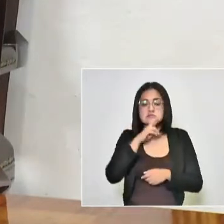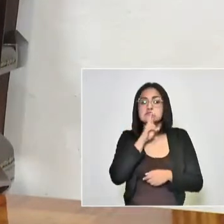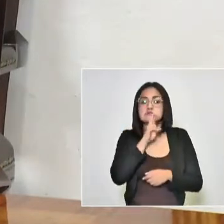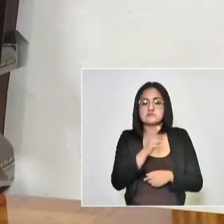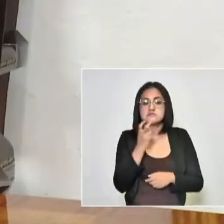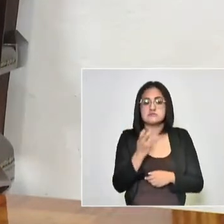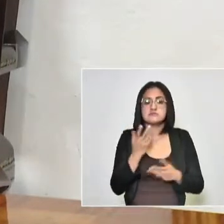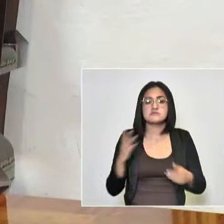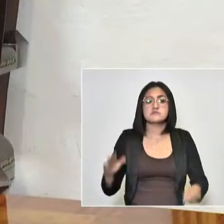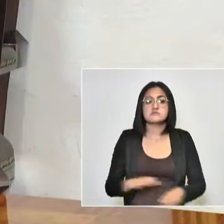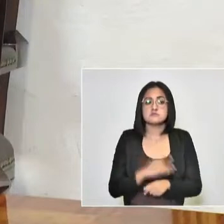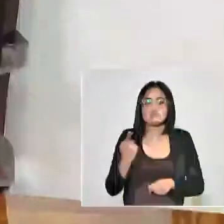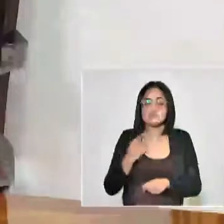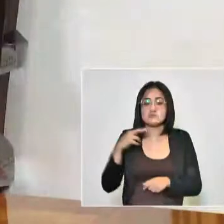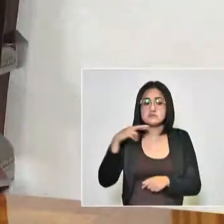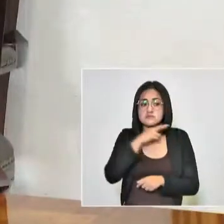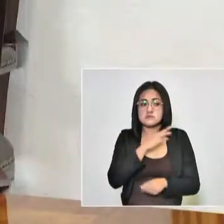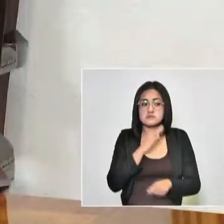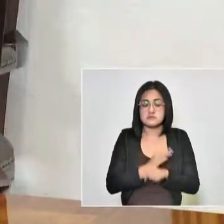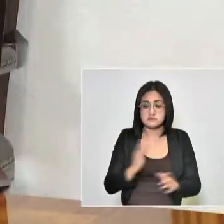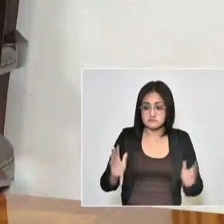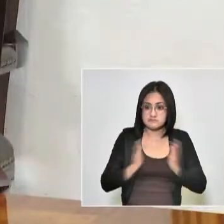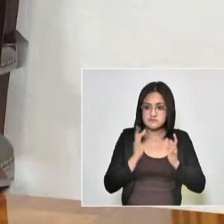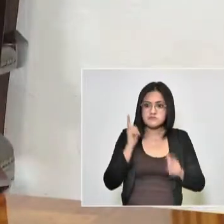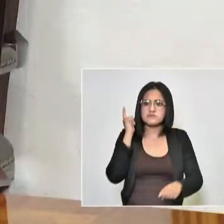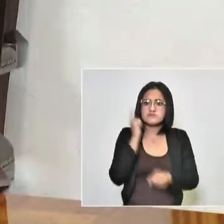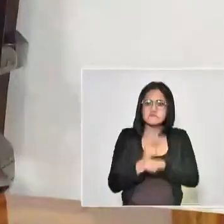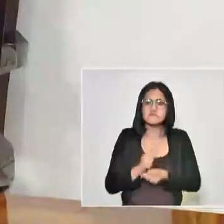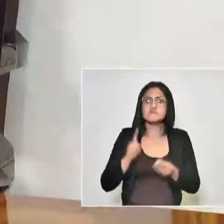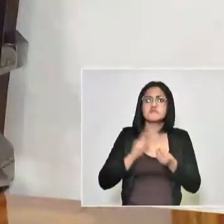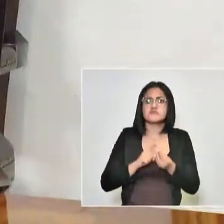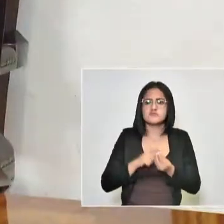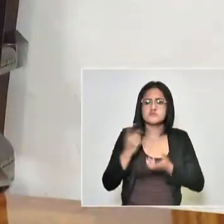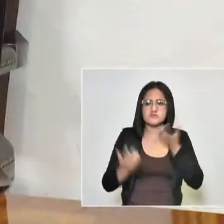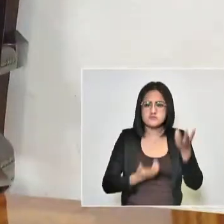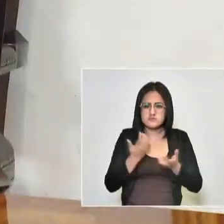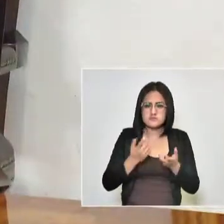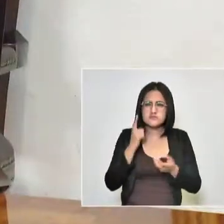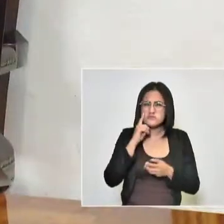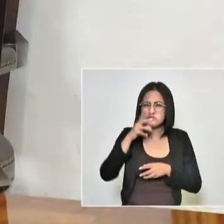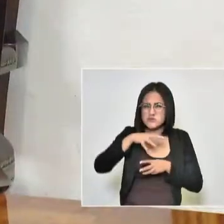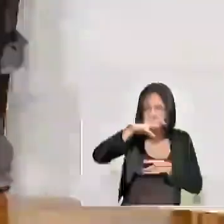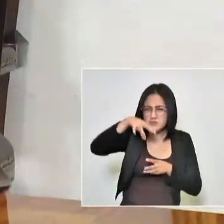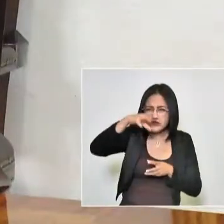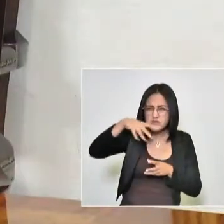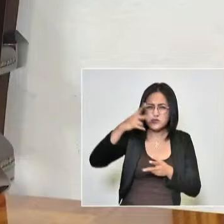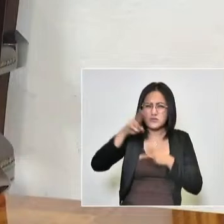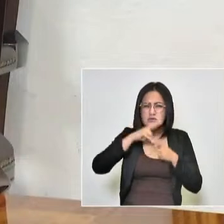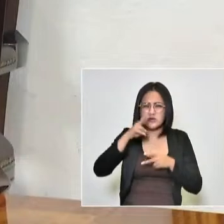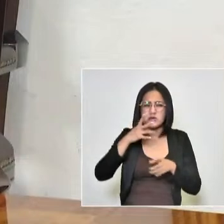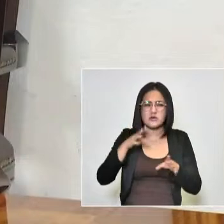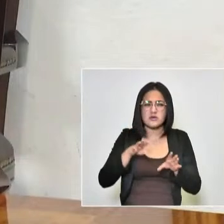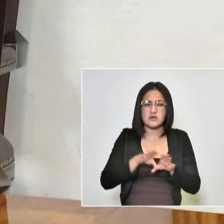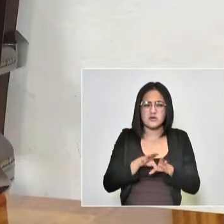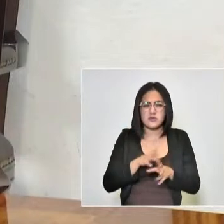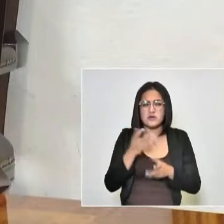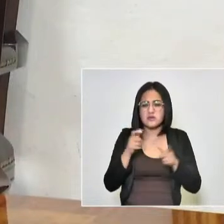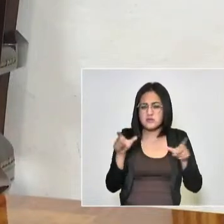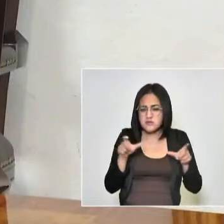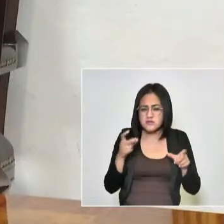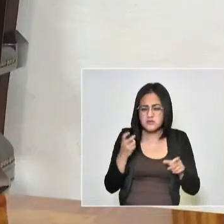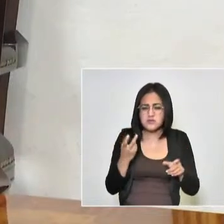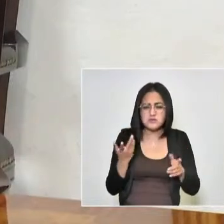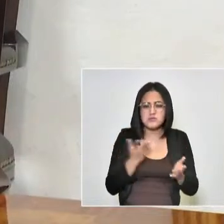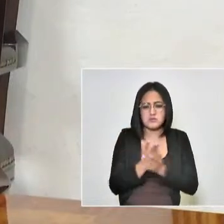rápidamente, porque muy pronto nos damos cuenta de qué tipo de columna de humo es. Si es una quema agrícola controlada,